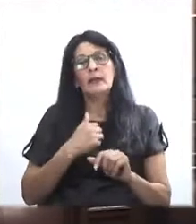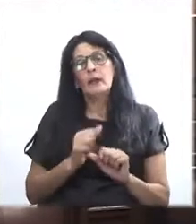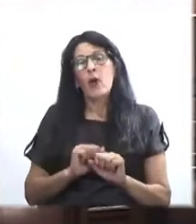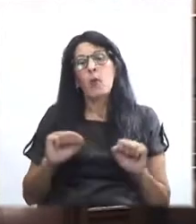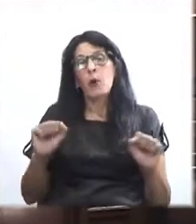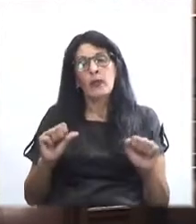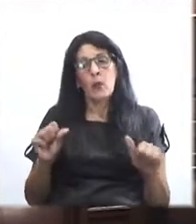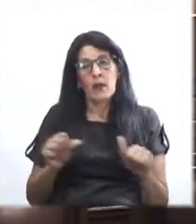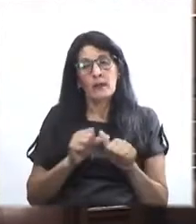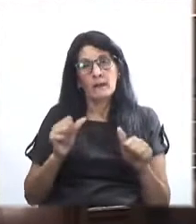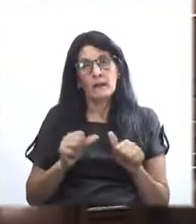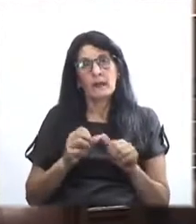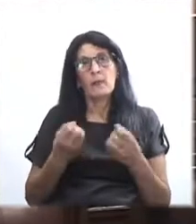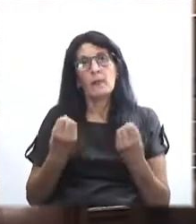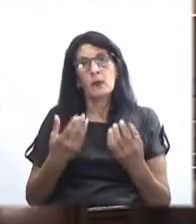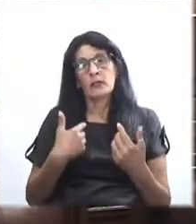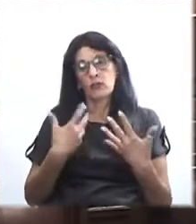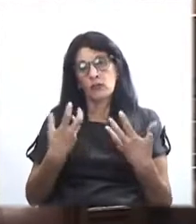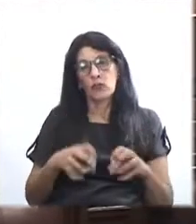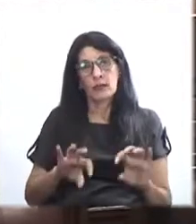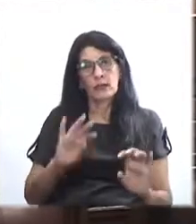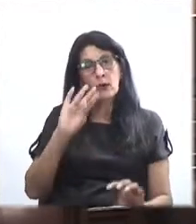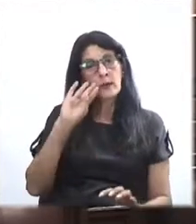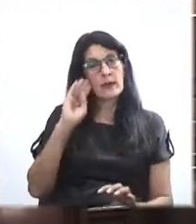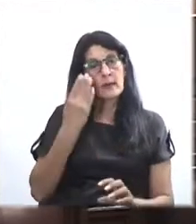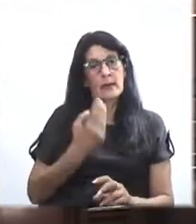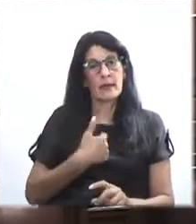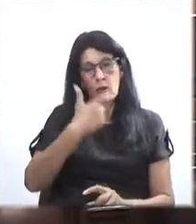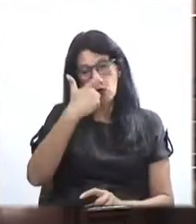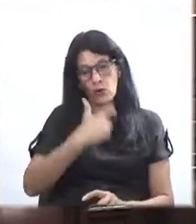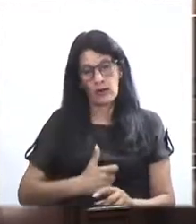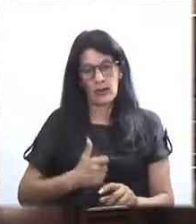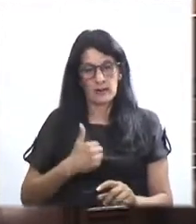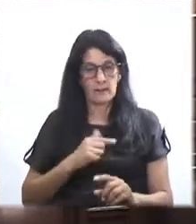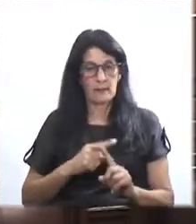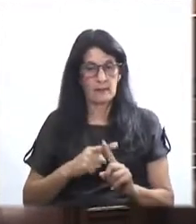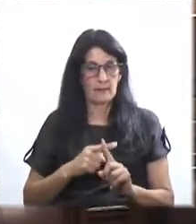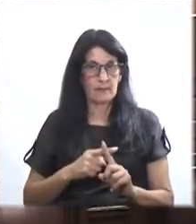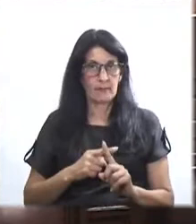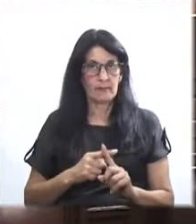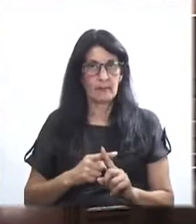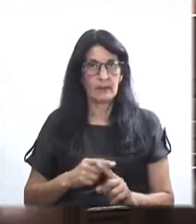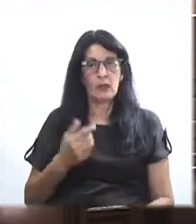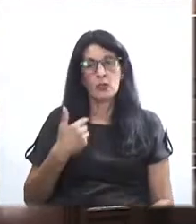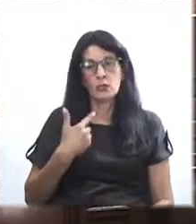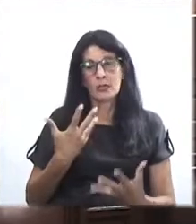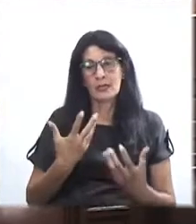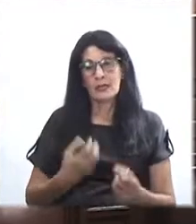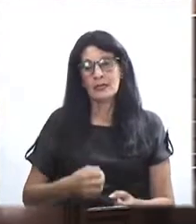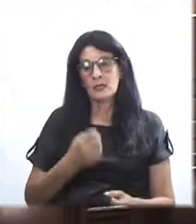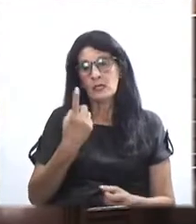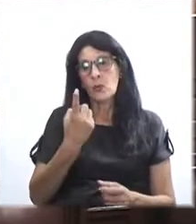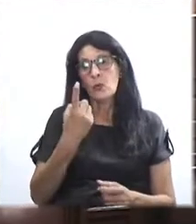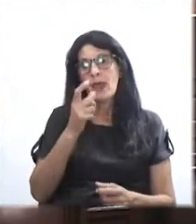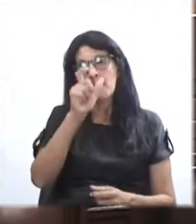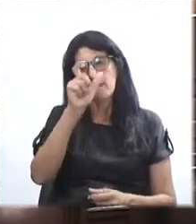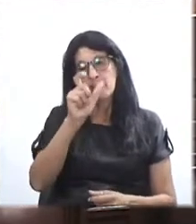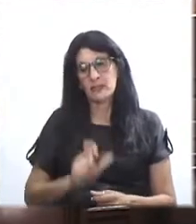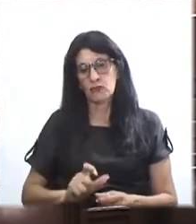me niego a que me reconozcan mi existencia. Quiero ser una persona invisible.